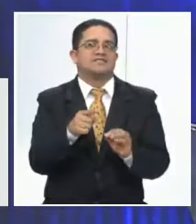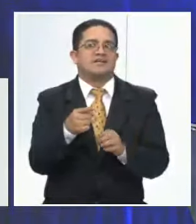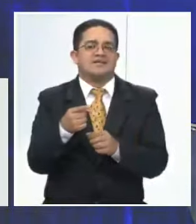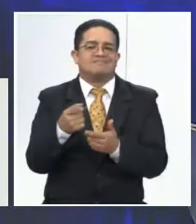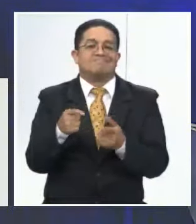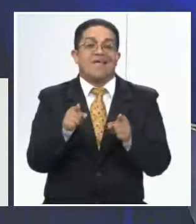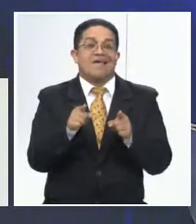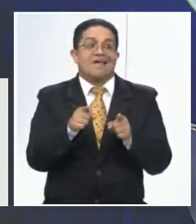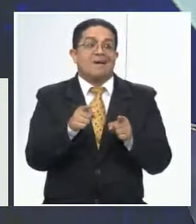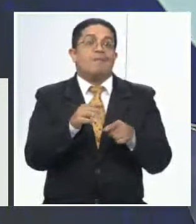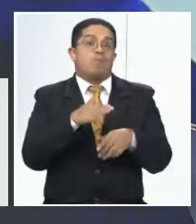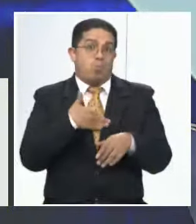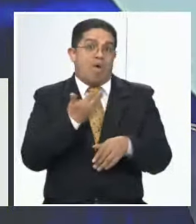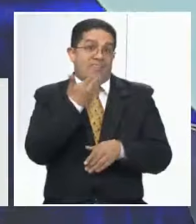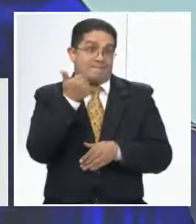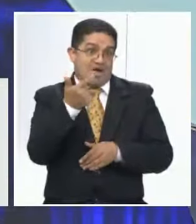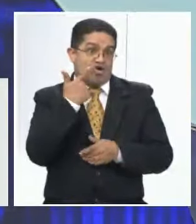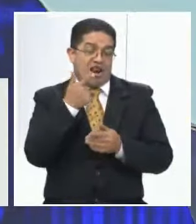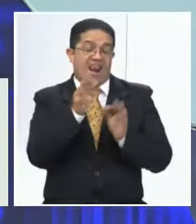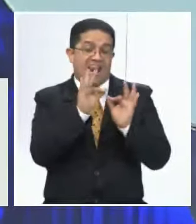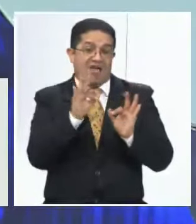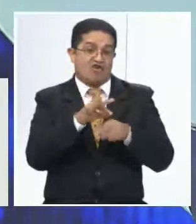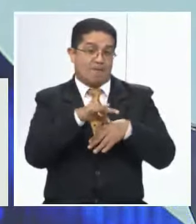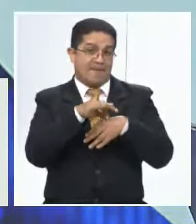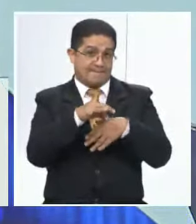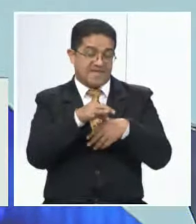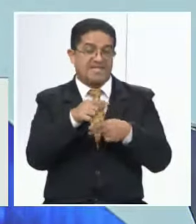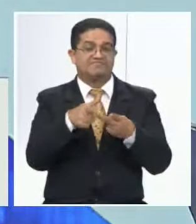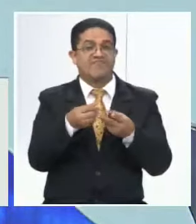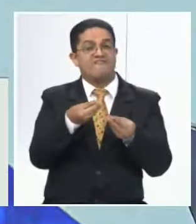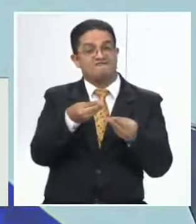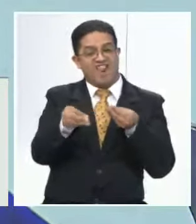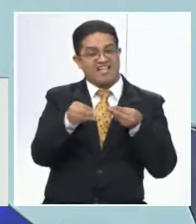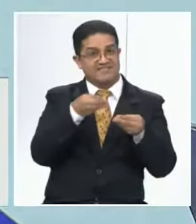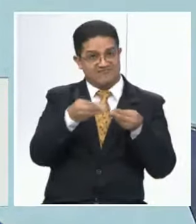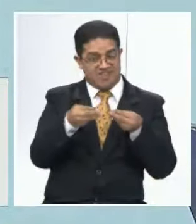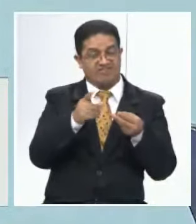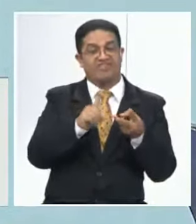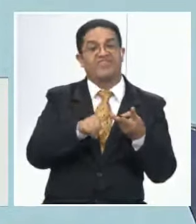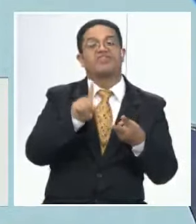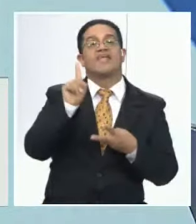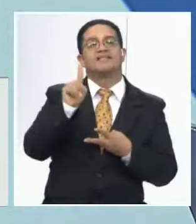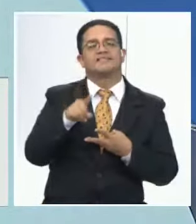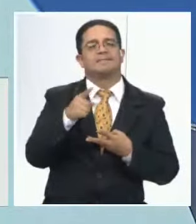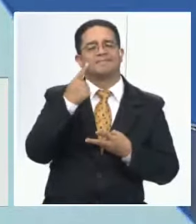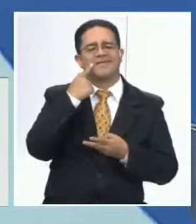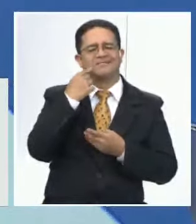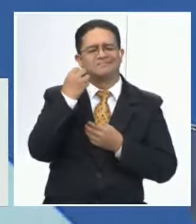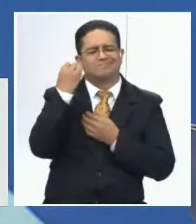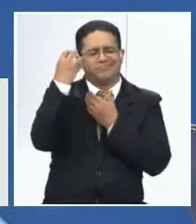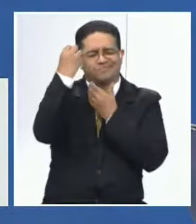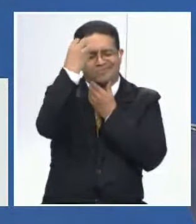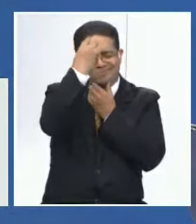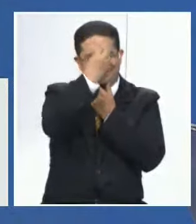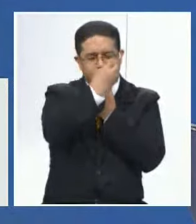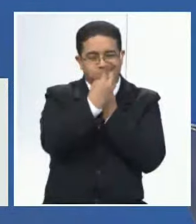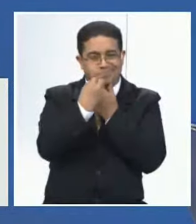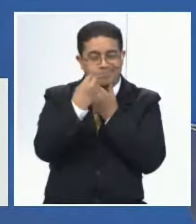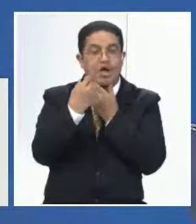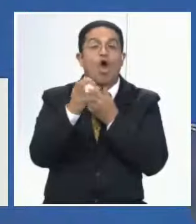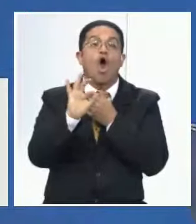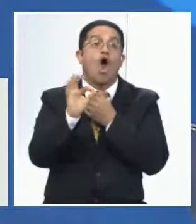cirugía, pero podemos mejorar calidad de piel, mejorar flacidez. Existen tratamientos, por ejemplo, como la radiofrecuencia fraccionada con microagujas